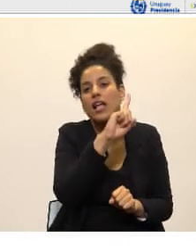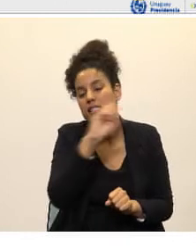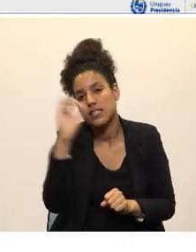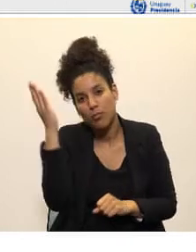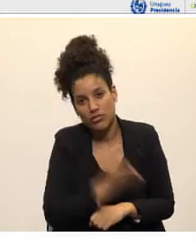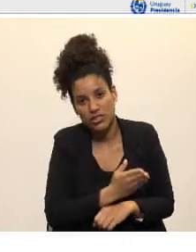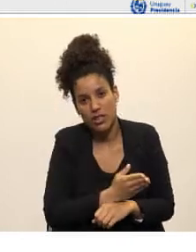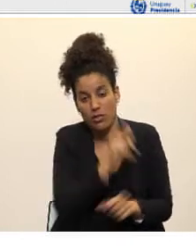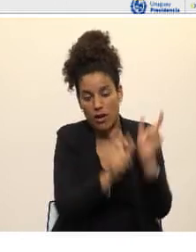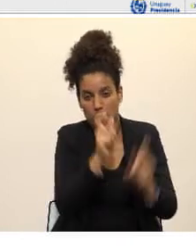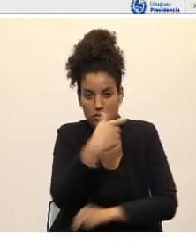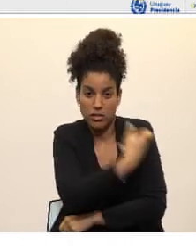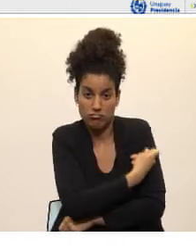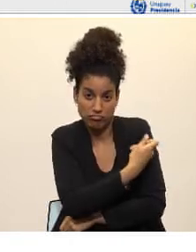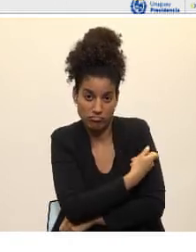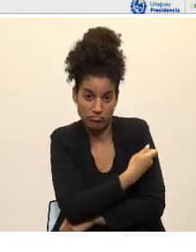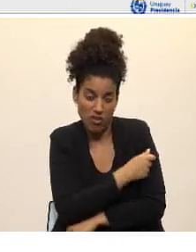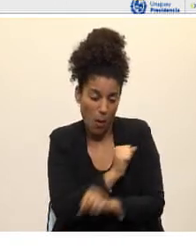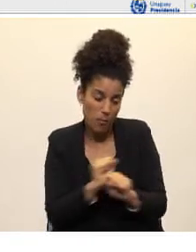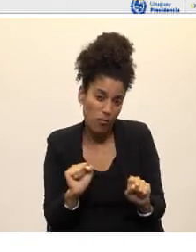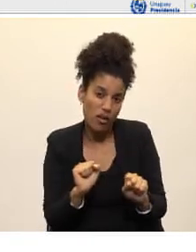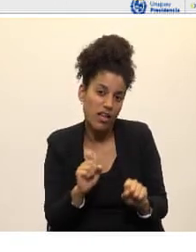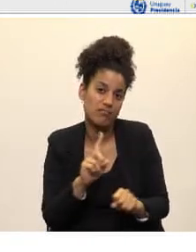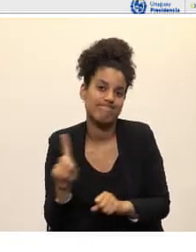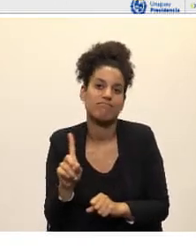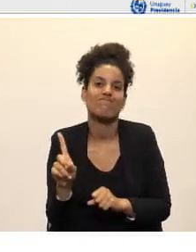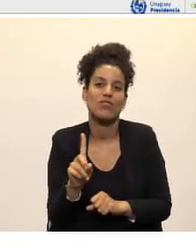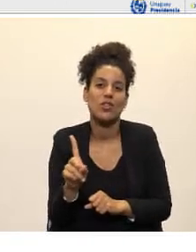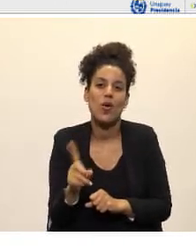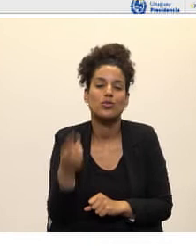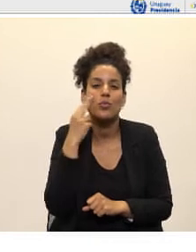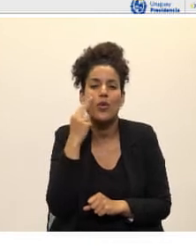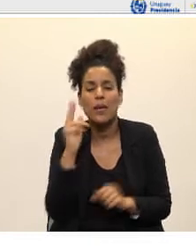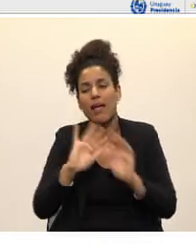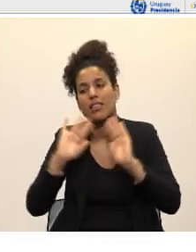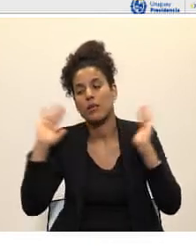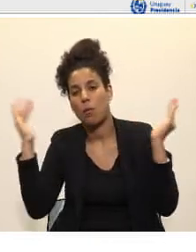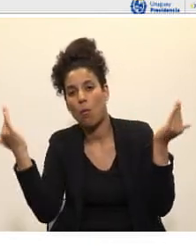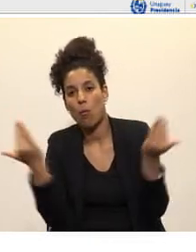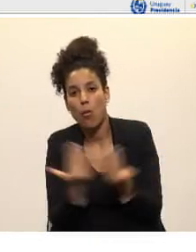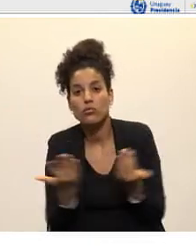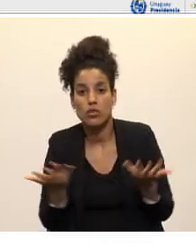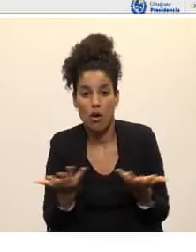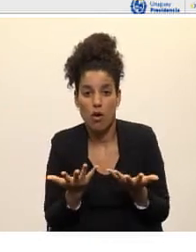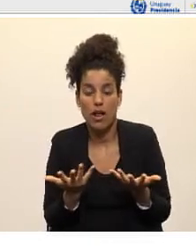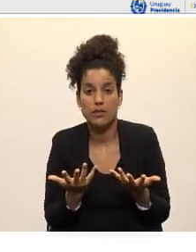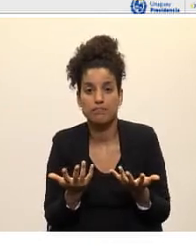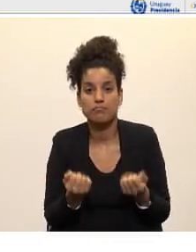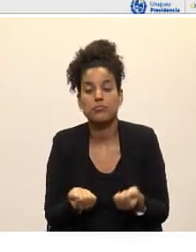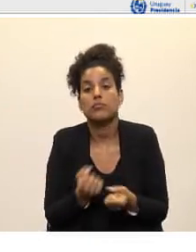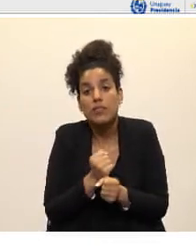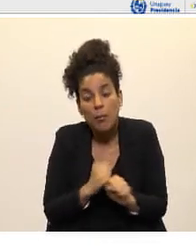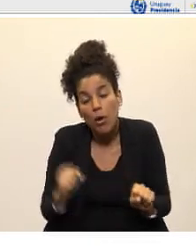es un problema global, es un problema del mundo lo que estamos viviendo. Podemos pensar que la inclusión, que